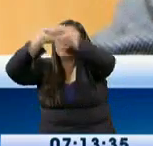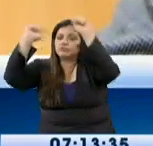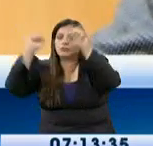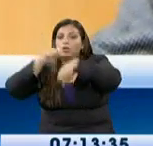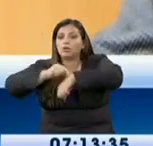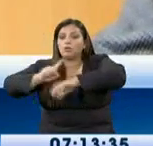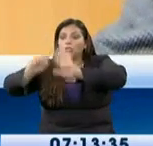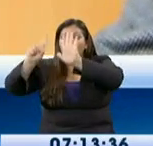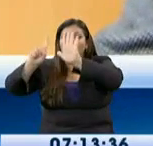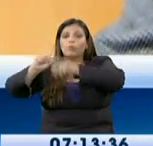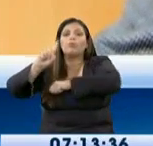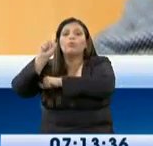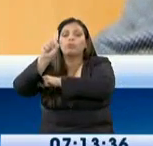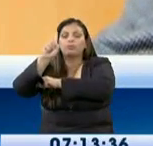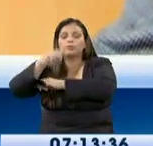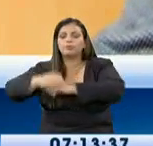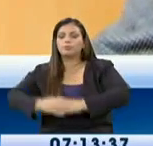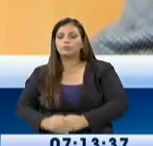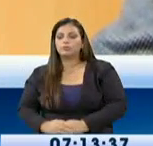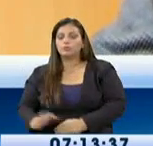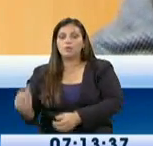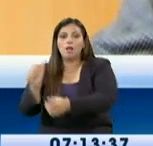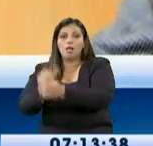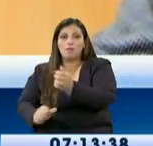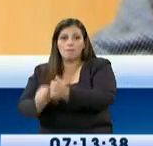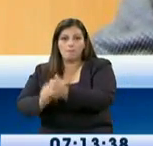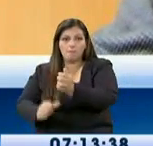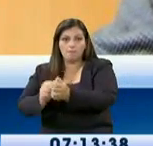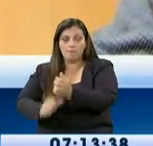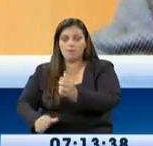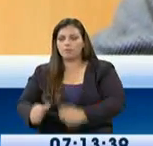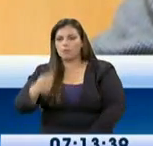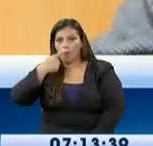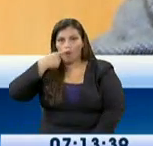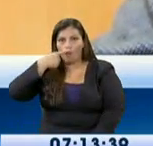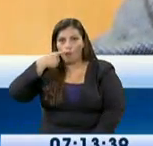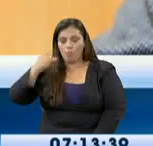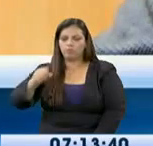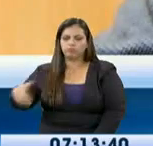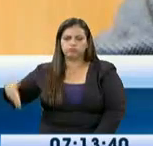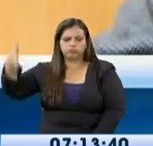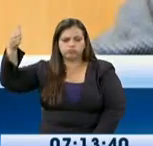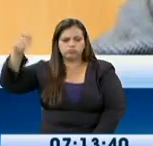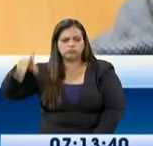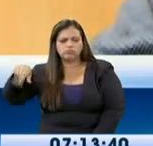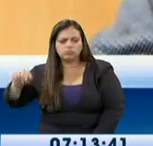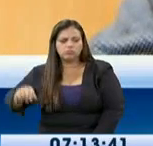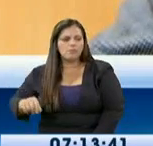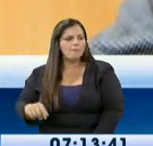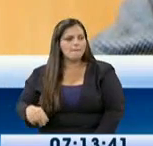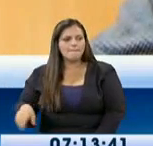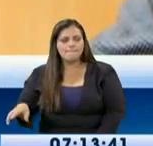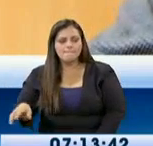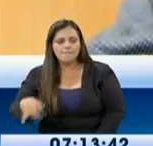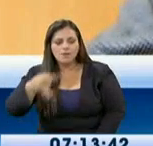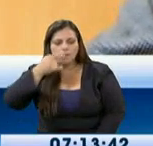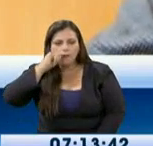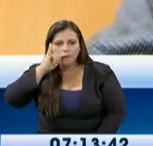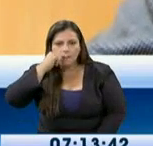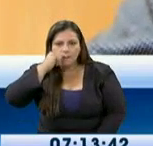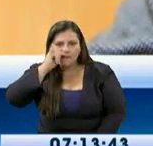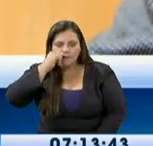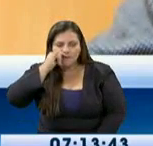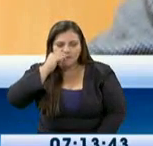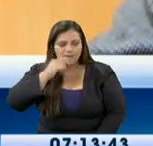cogido a un niño de 7 años y lo ha llevado hacia el suelo donde ha